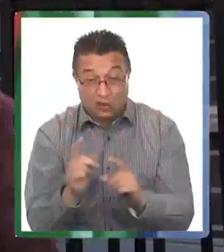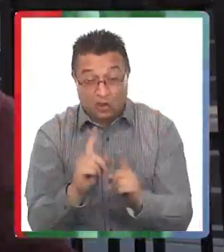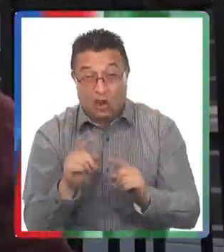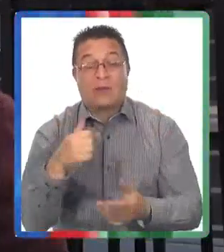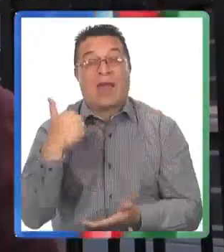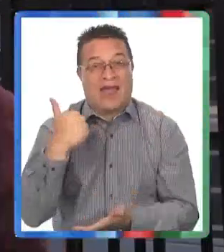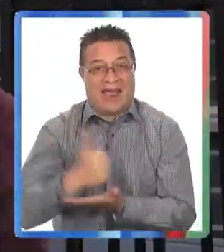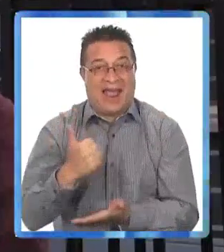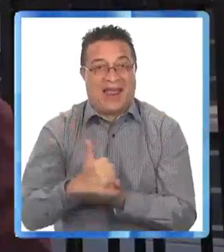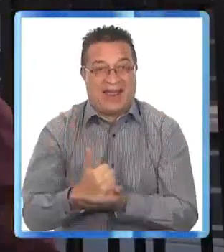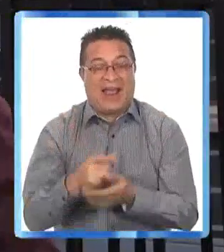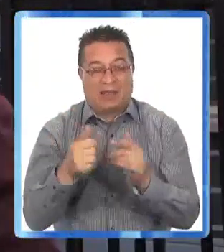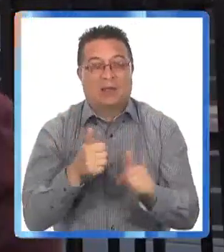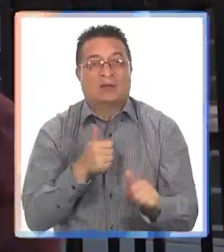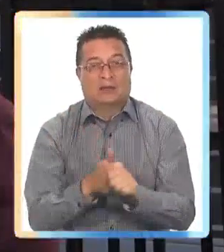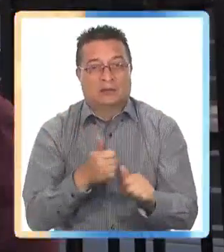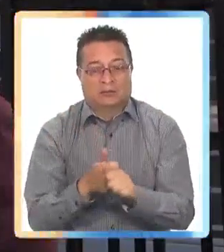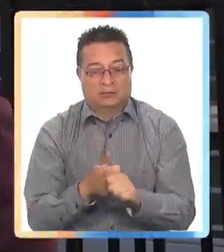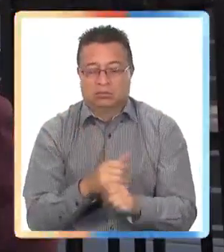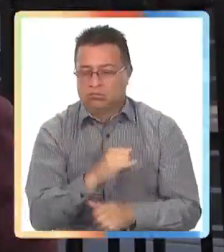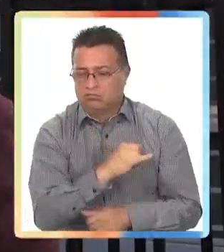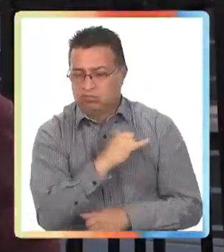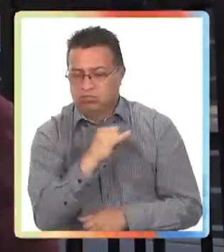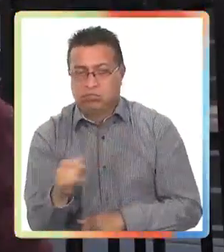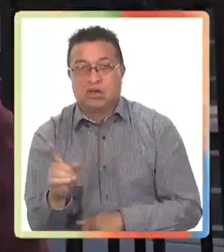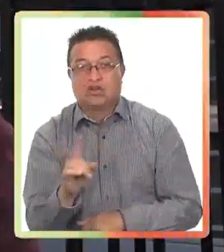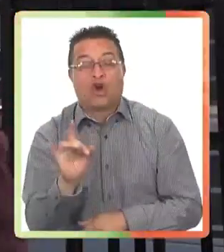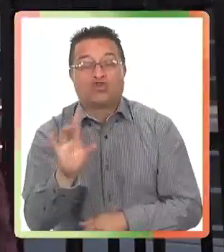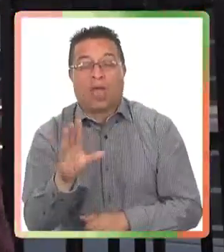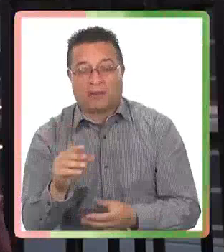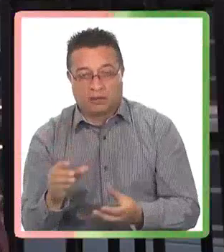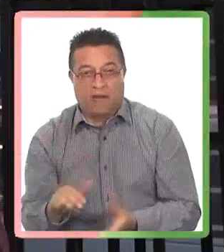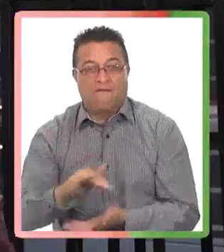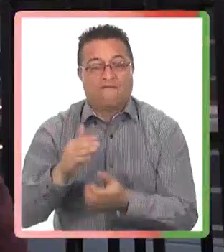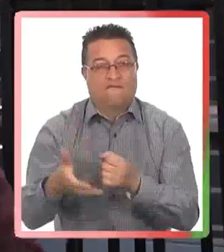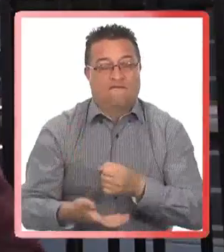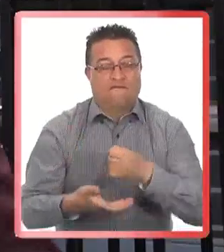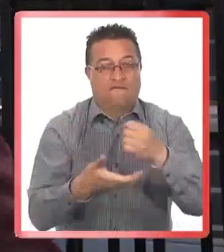asegurado, nuestro alcalde Roberto Negra nos ha pedido que asesoremos permanentemente, no solamente con